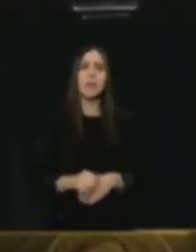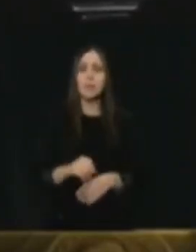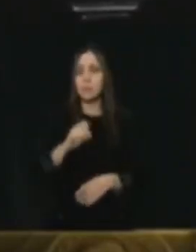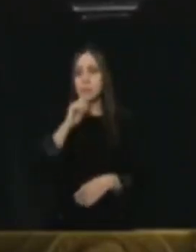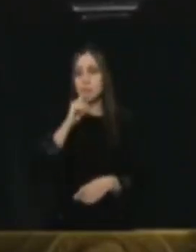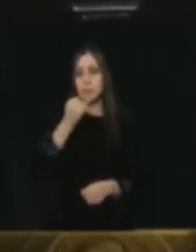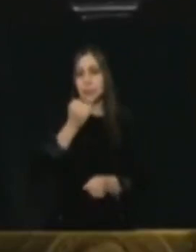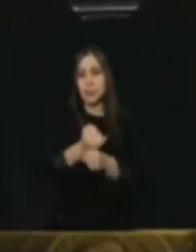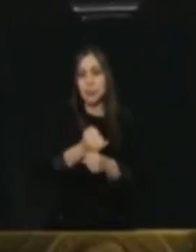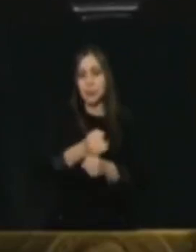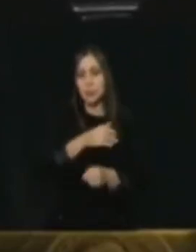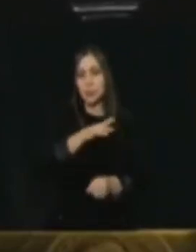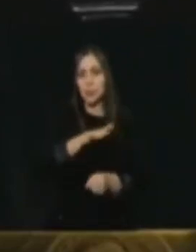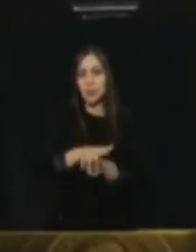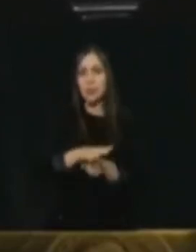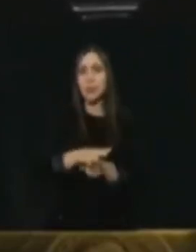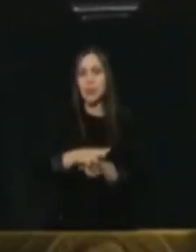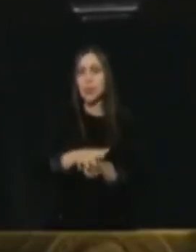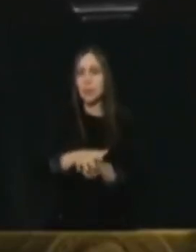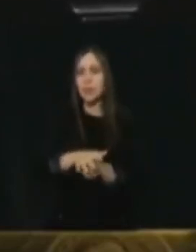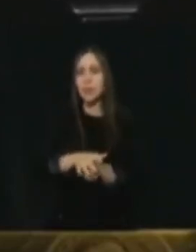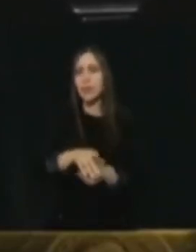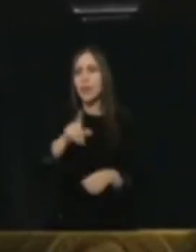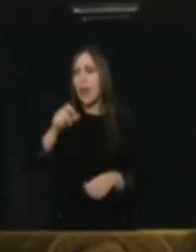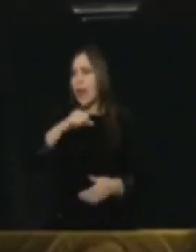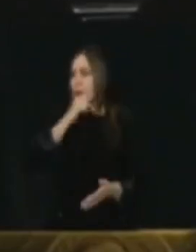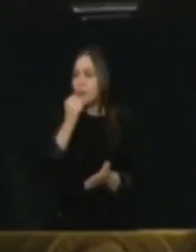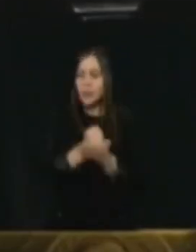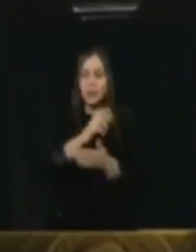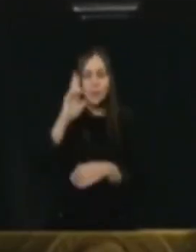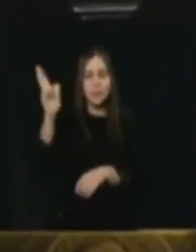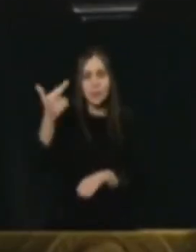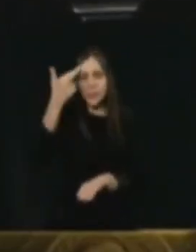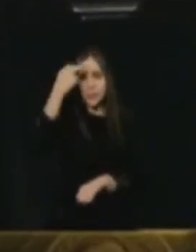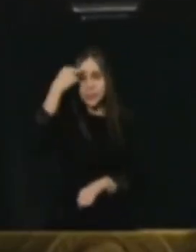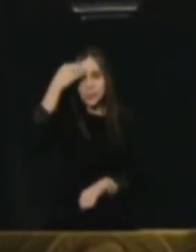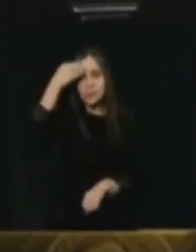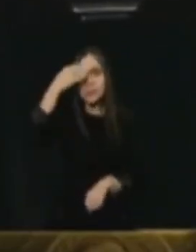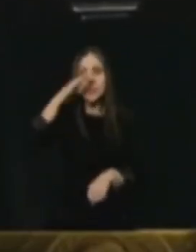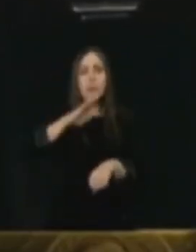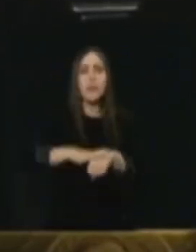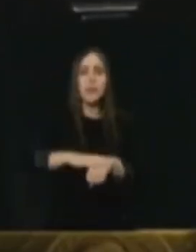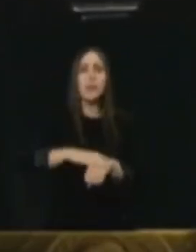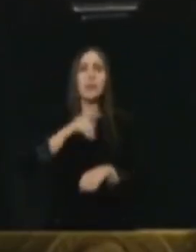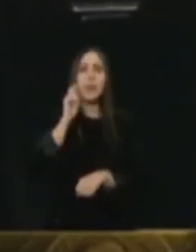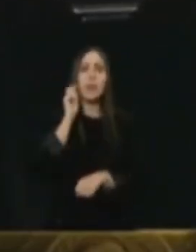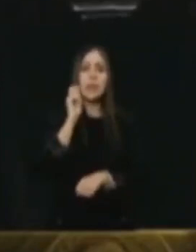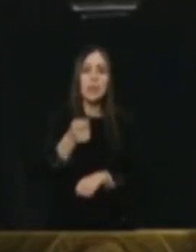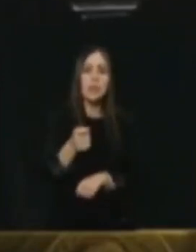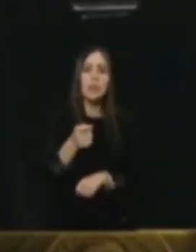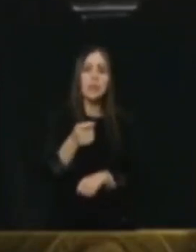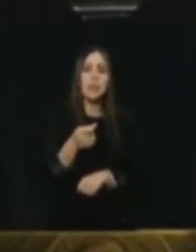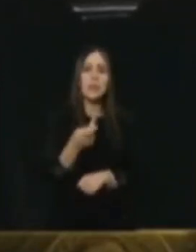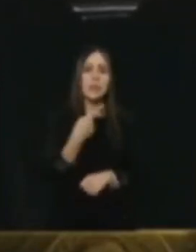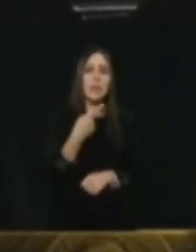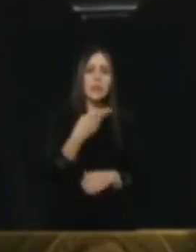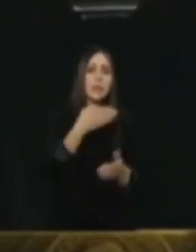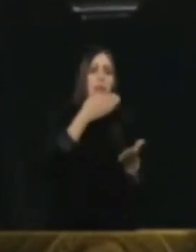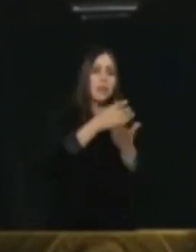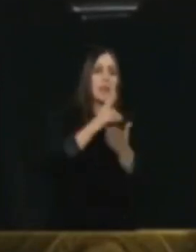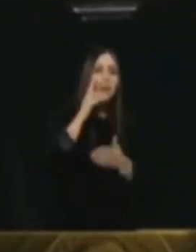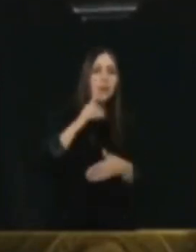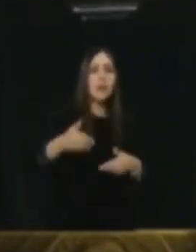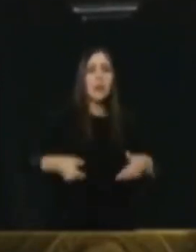recordar los viajes y las horas pasadas con Carlos Monsiváis y